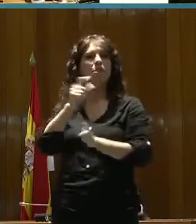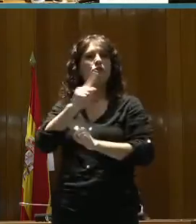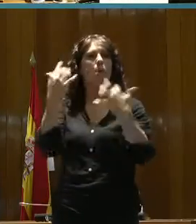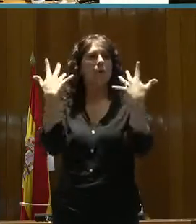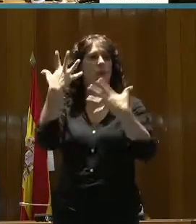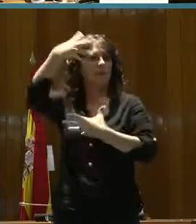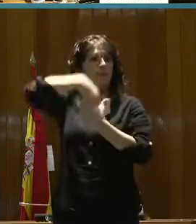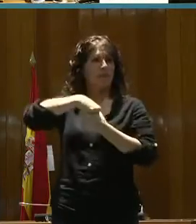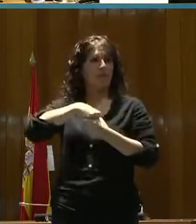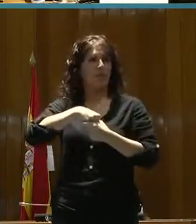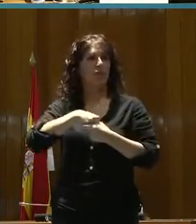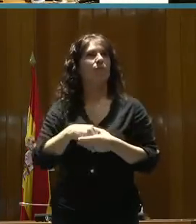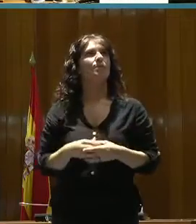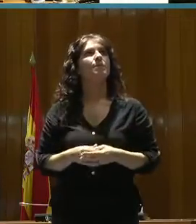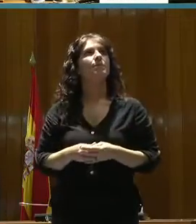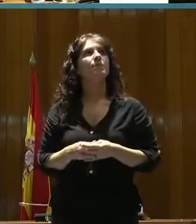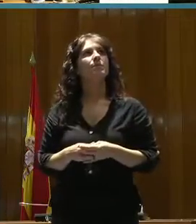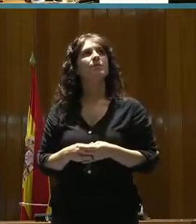finitud.